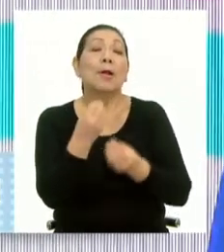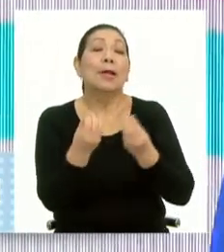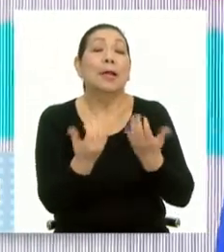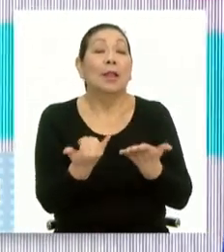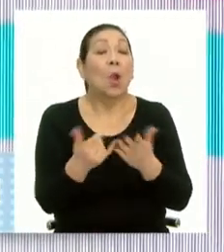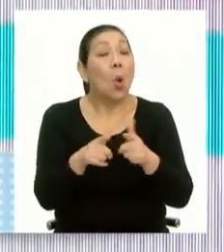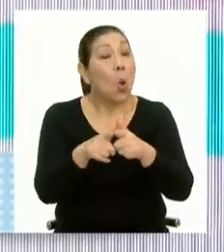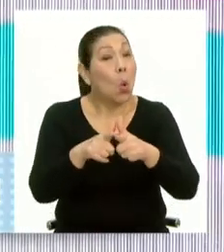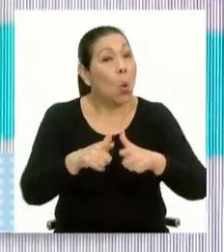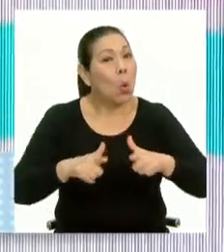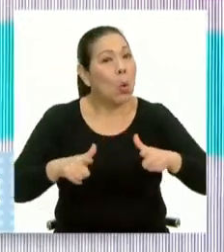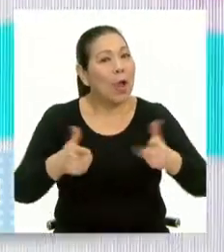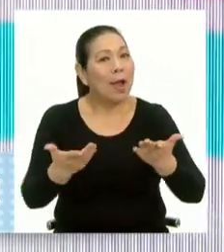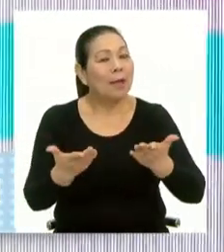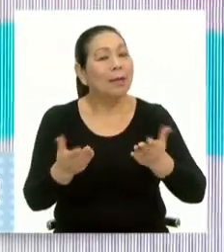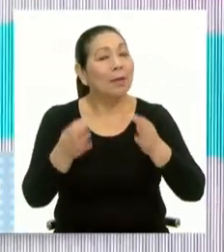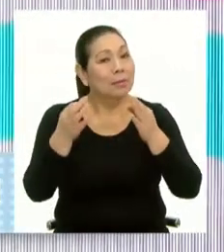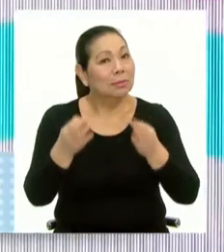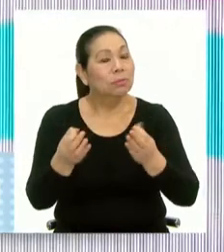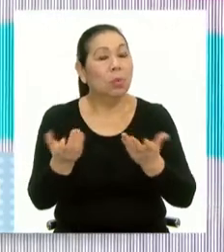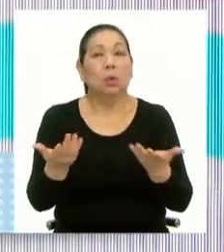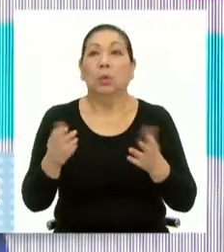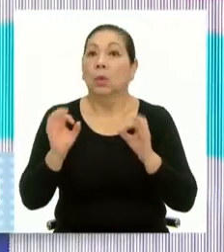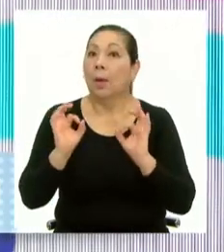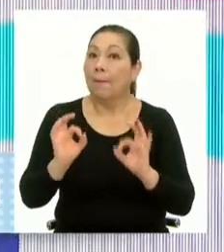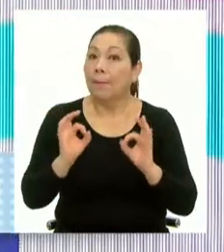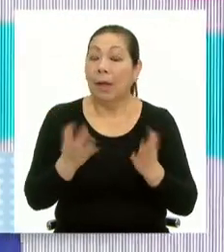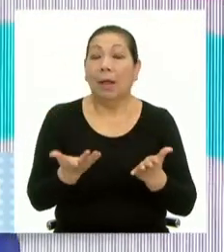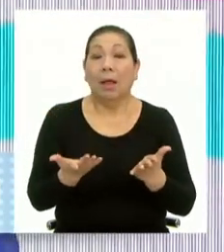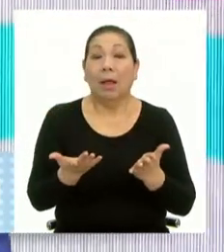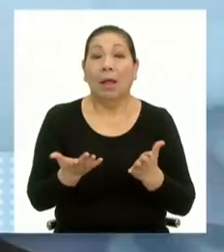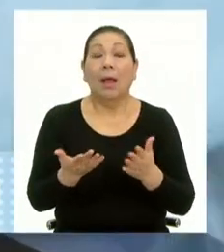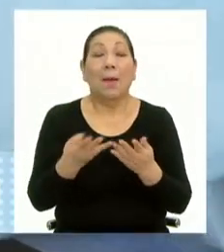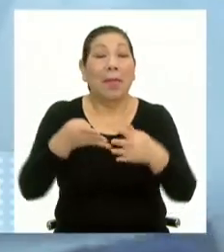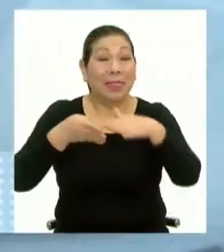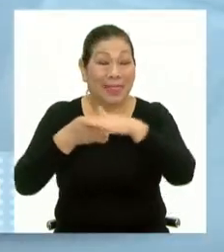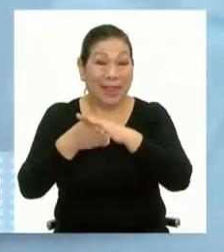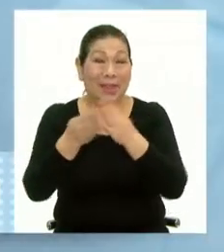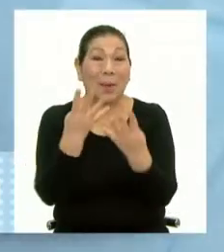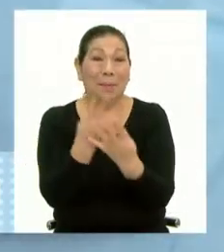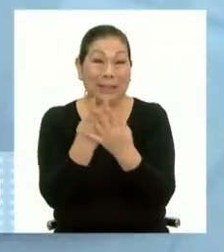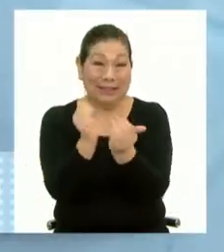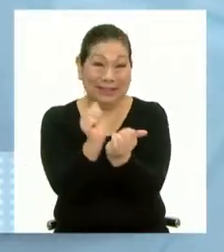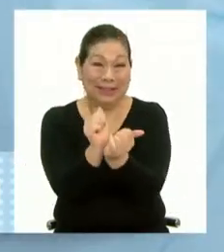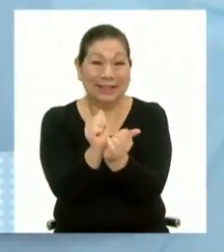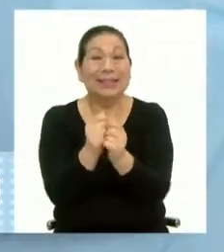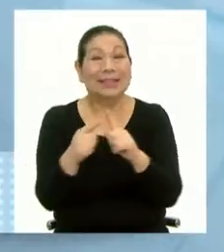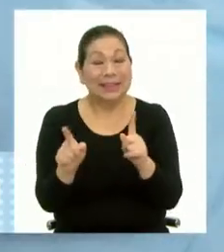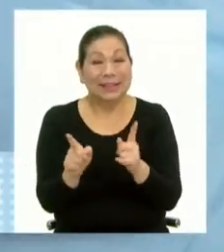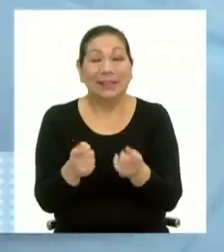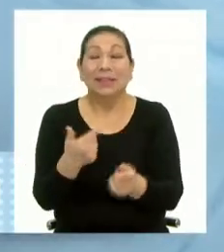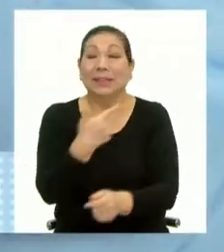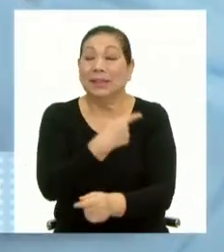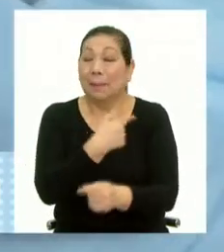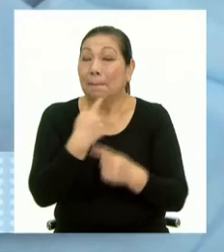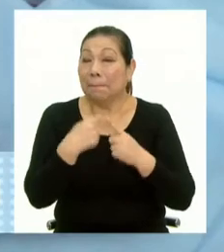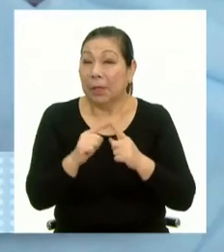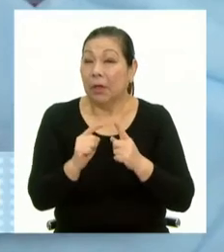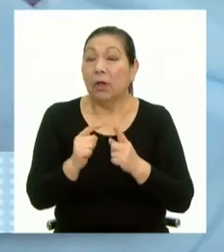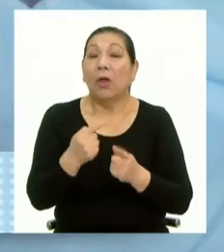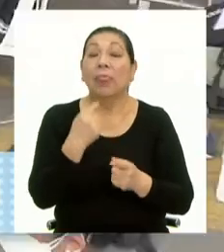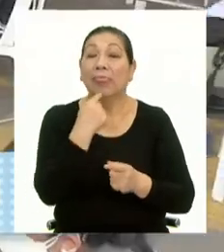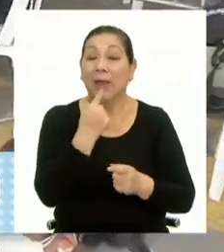en lugares que son realmente una bomba de tiempo, por ejemplo los penales, ¿no? Siguiendo con la estrategia de inoculación,